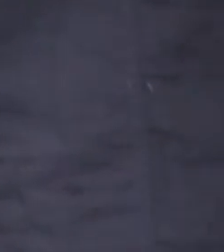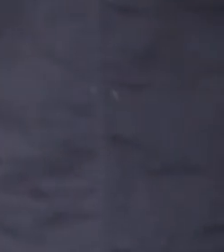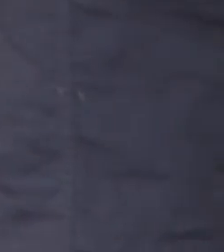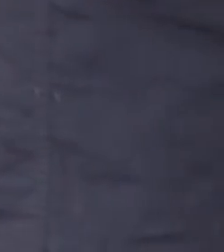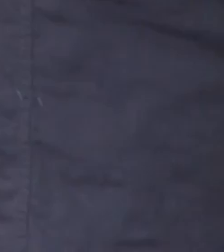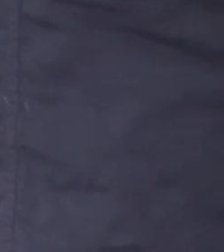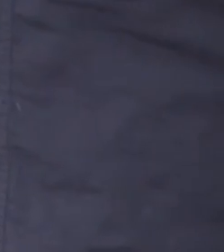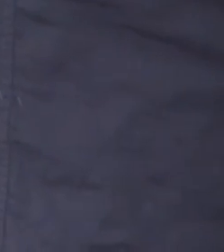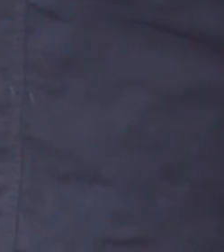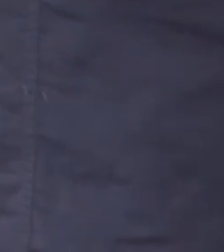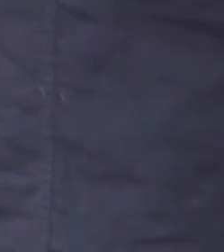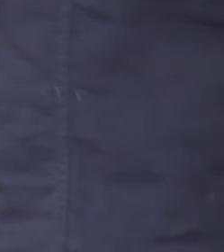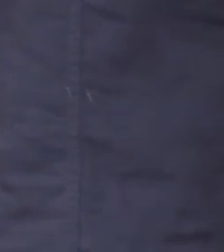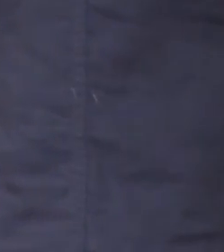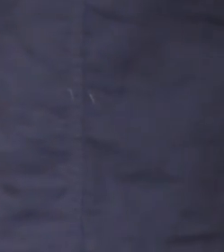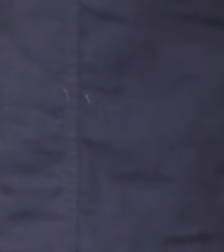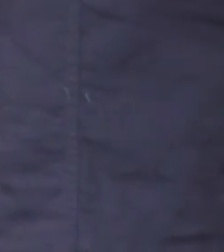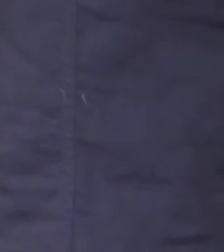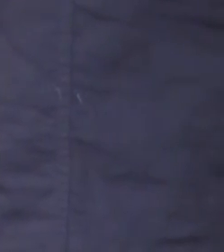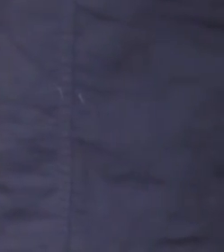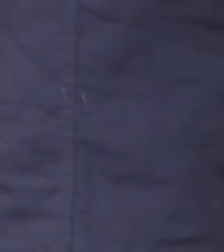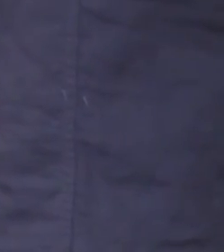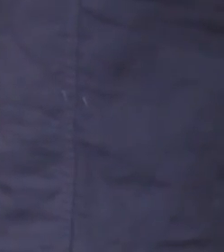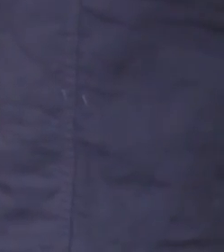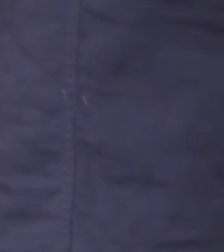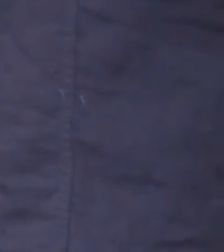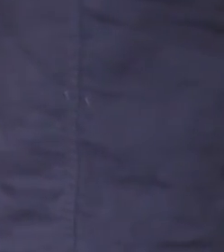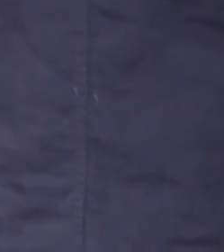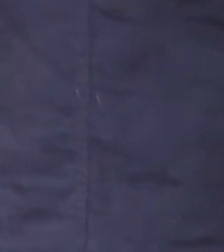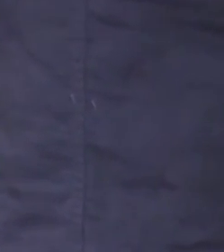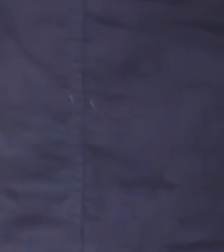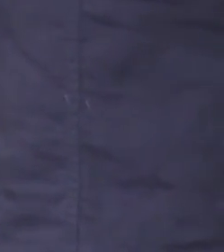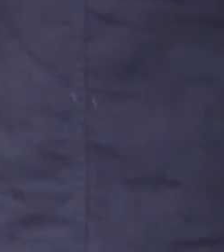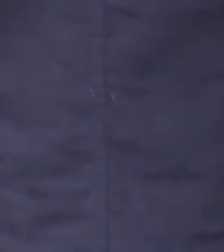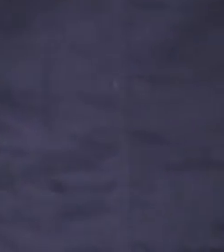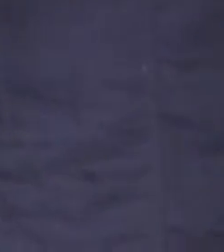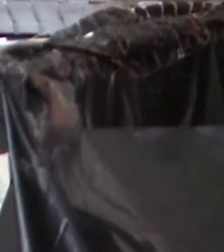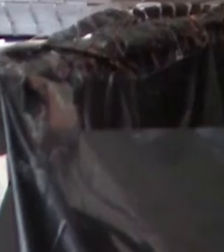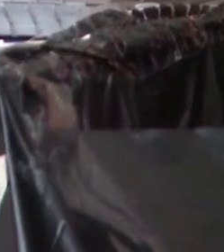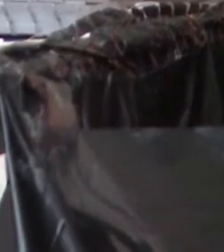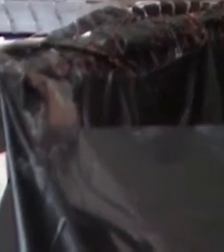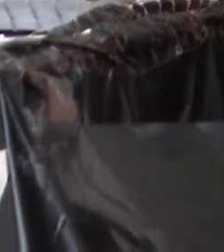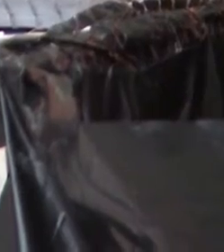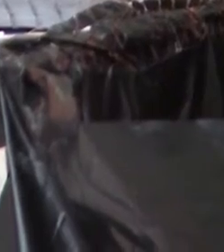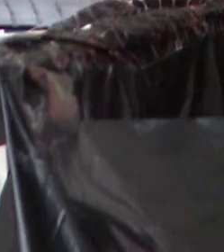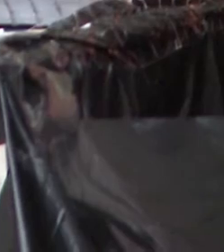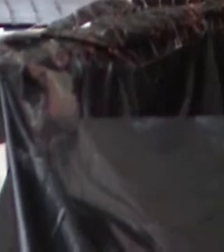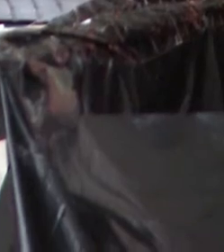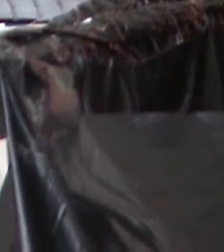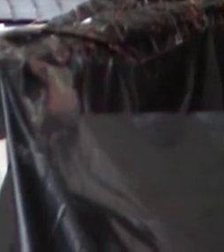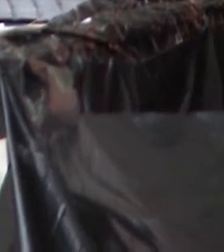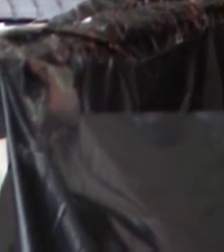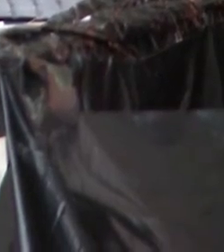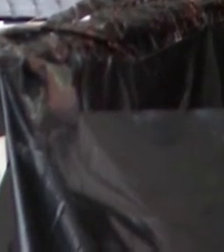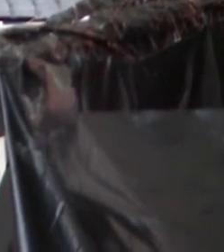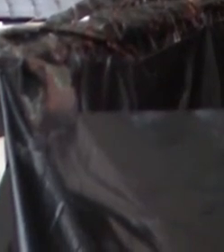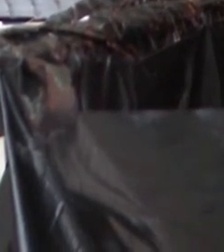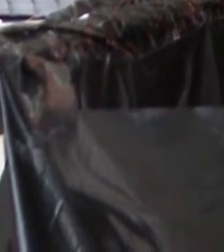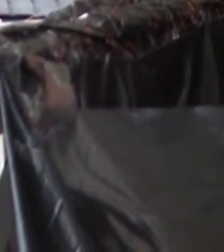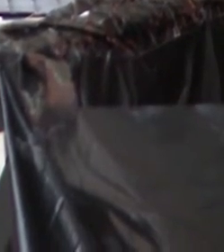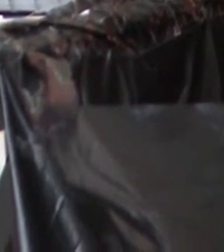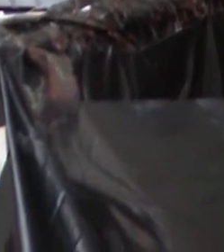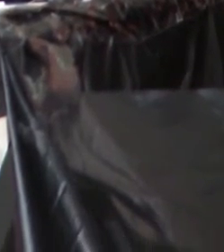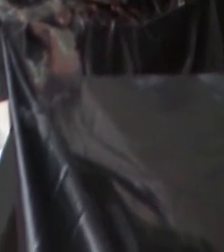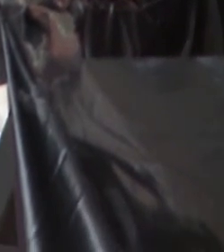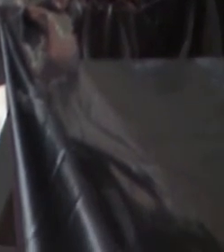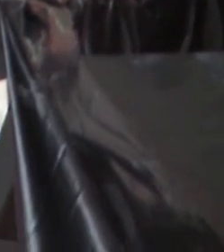democrático consiste en suma los resultados contenidos en todas las actas de escrutinio y cómputo de las distintas casillas localizadas en un distrito electoral